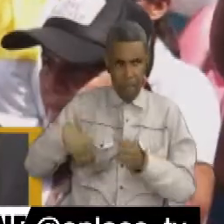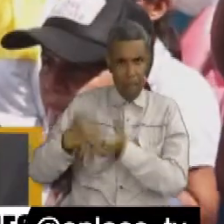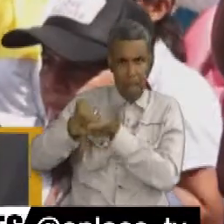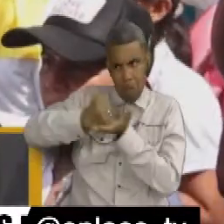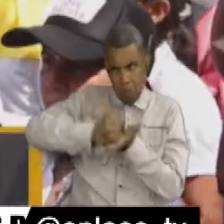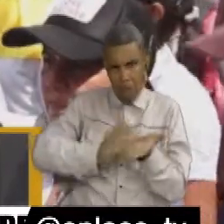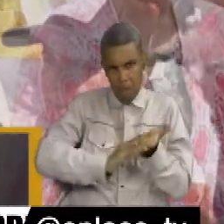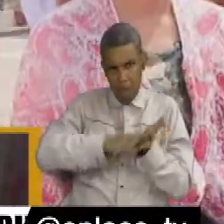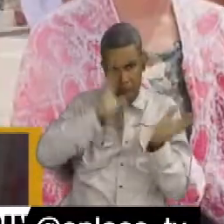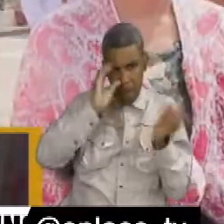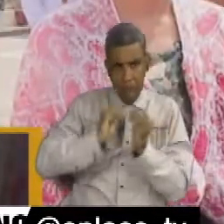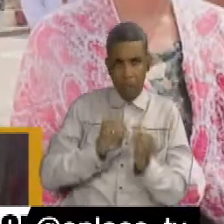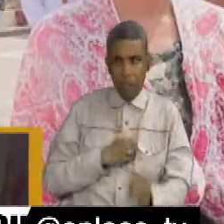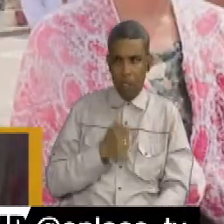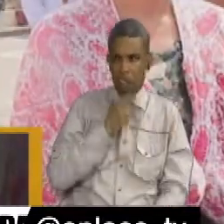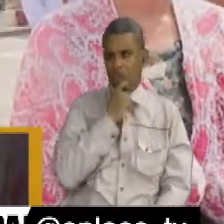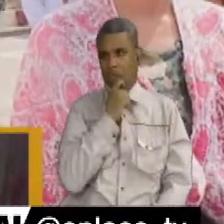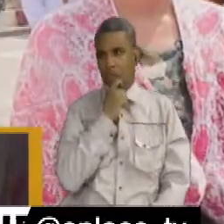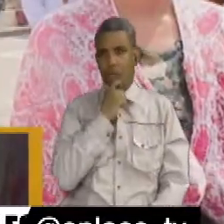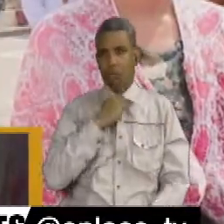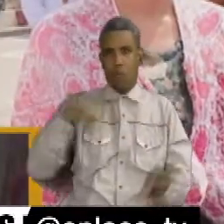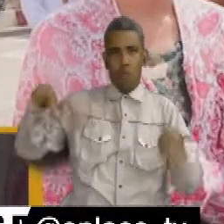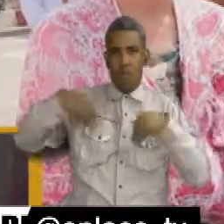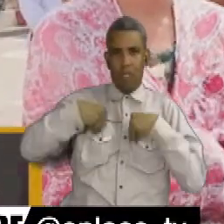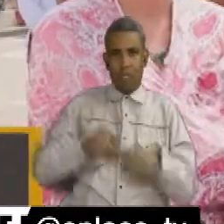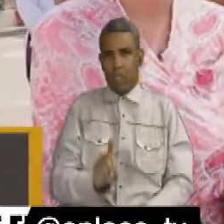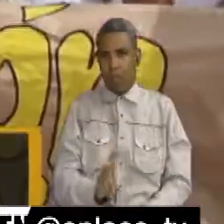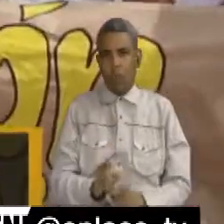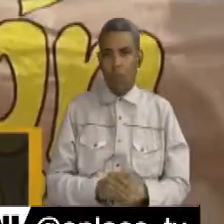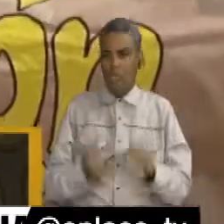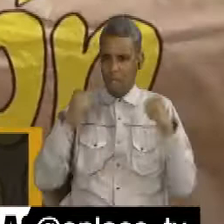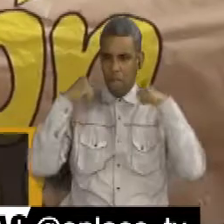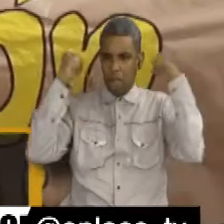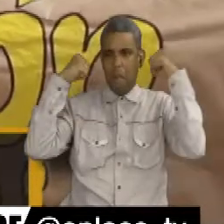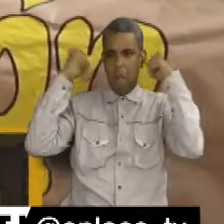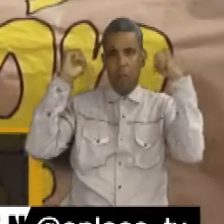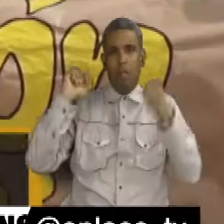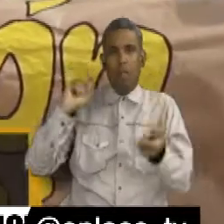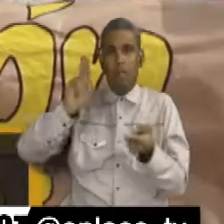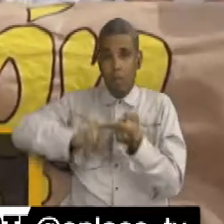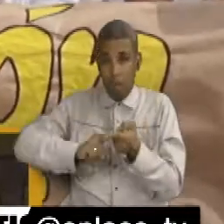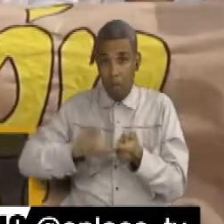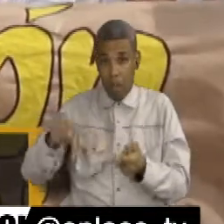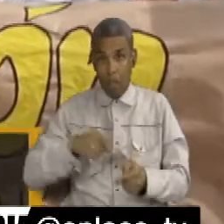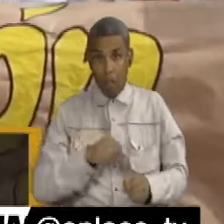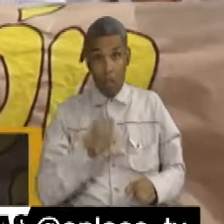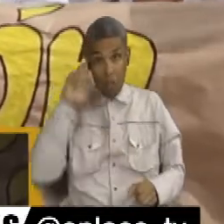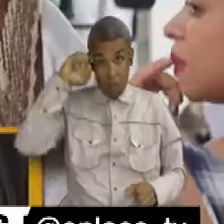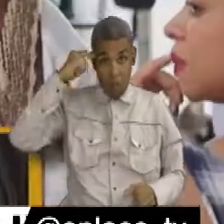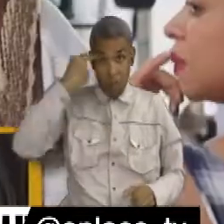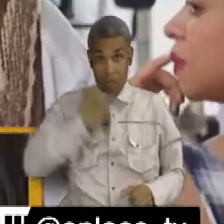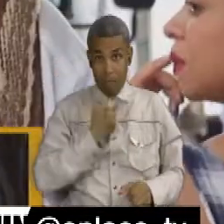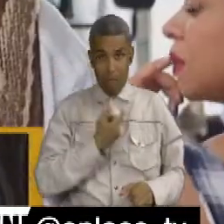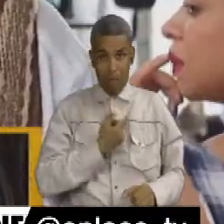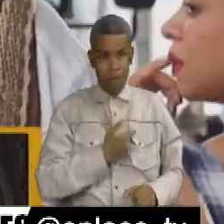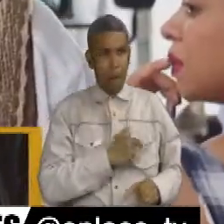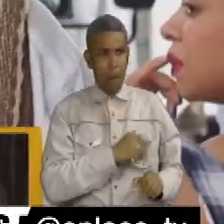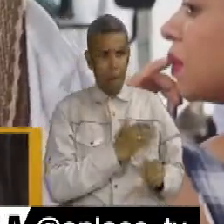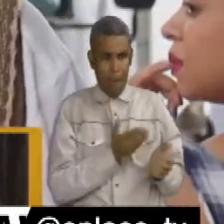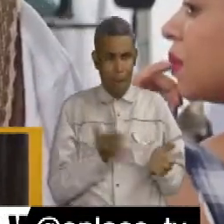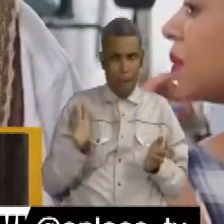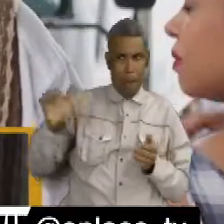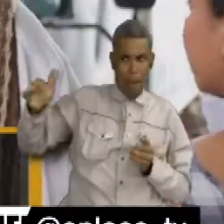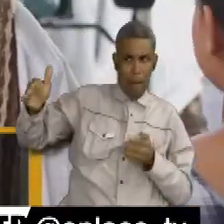del conflicto, así lo aclaramos, y en el conflicto nos vamos a mantener, por tanto no necesitamos mediaciones, necesitamos la conciliación de la